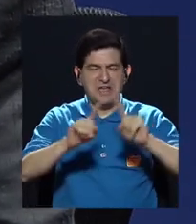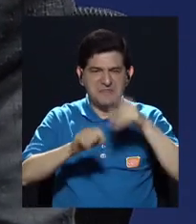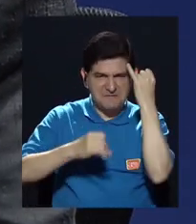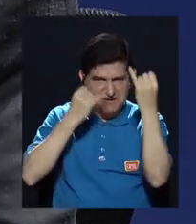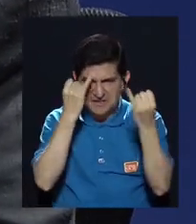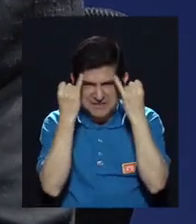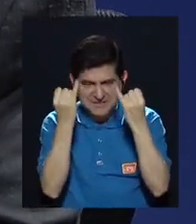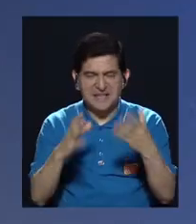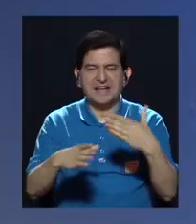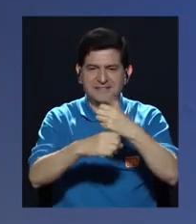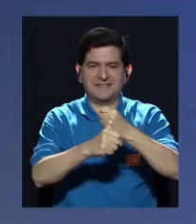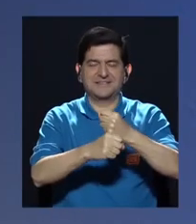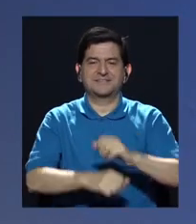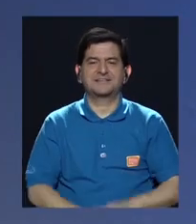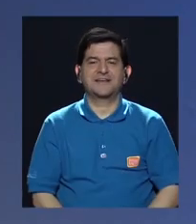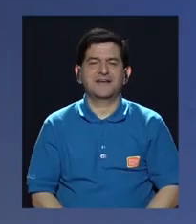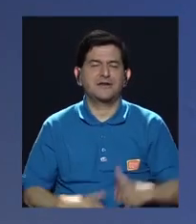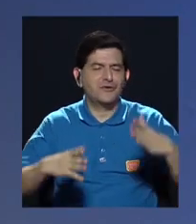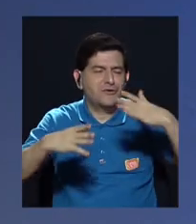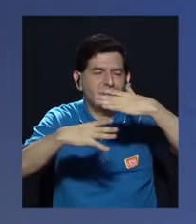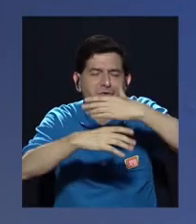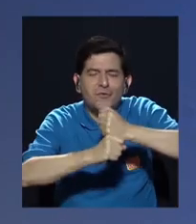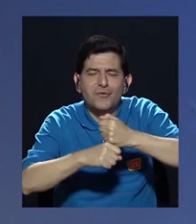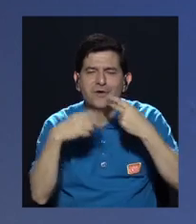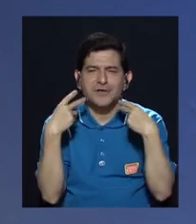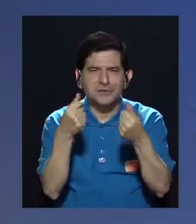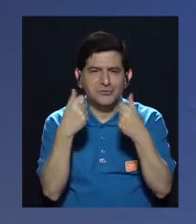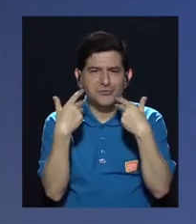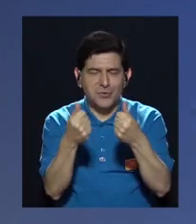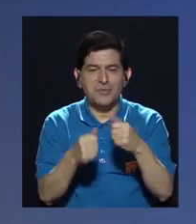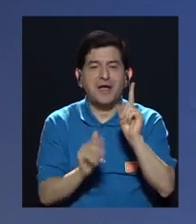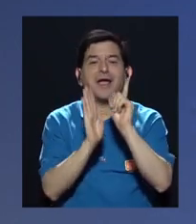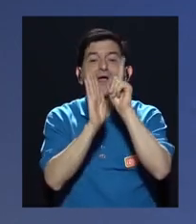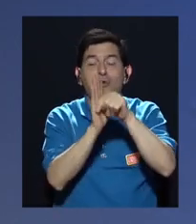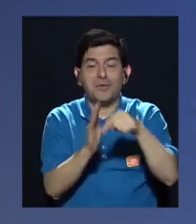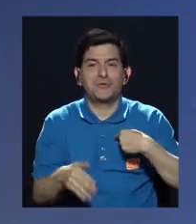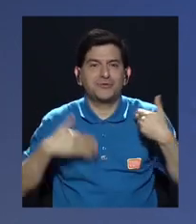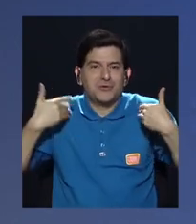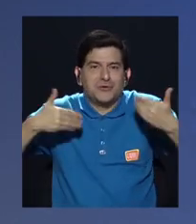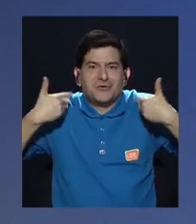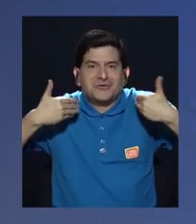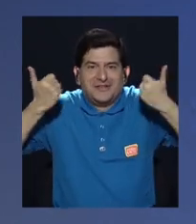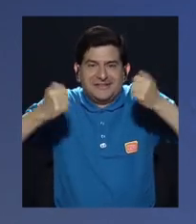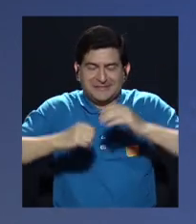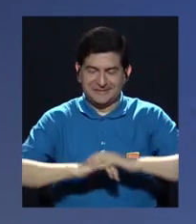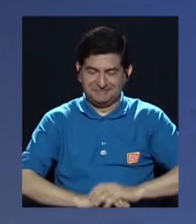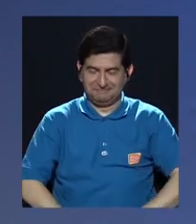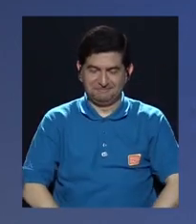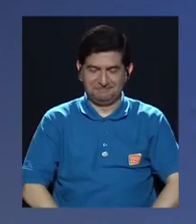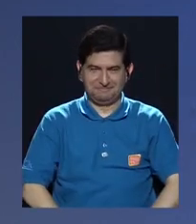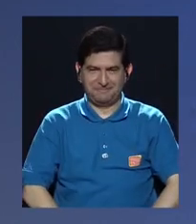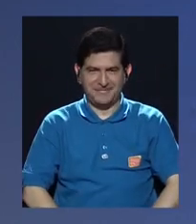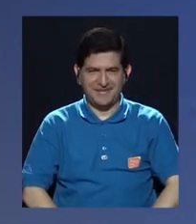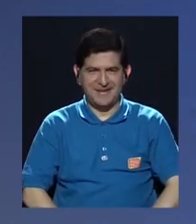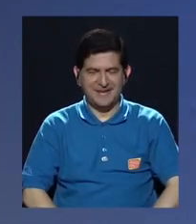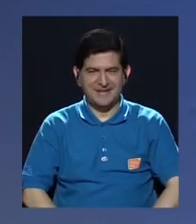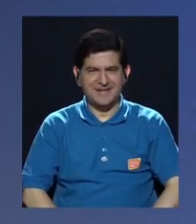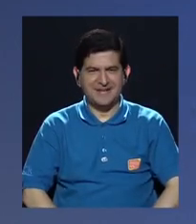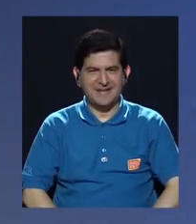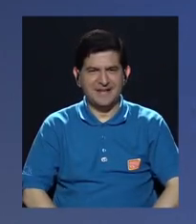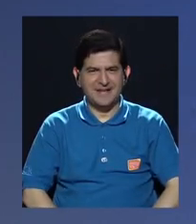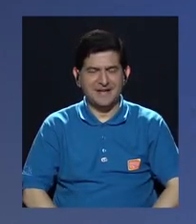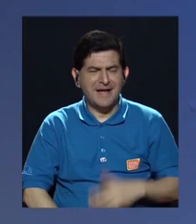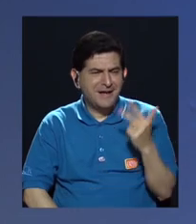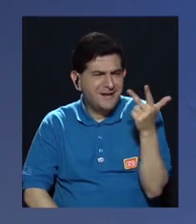en mucho de lo que hacían. Hay un resumen rapidísimo que si lo puede hacer en un minuto yo sería muy feliz, que es cómo